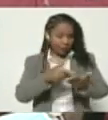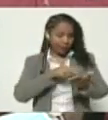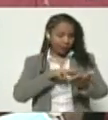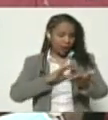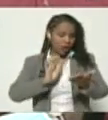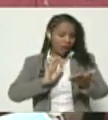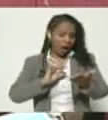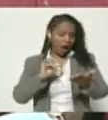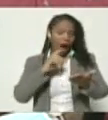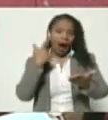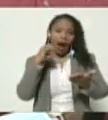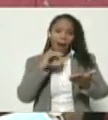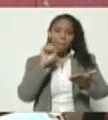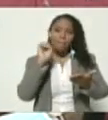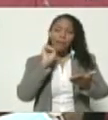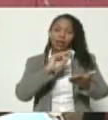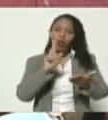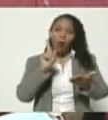nosotros llevamos